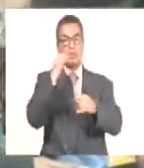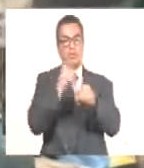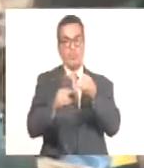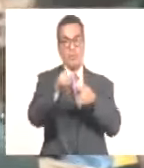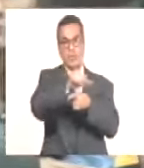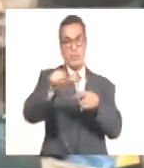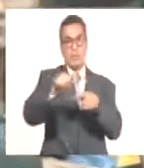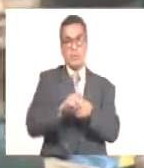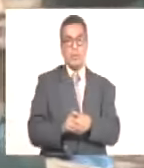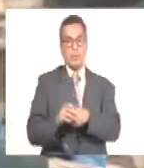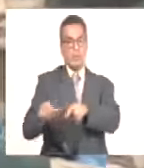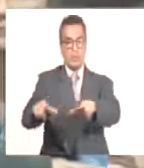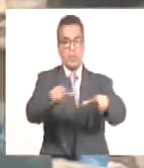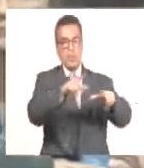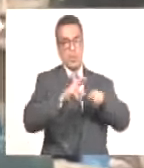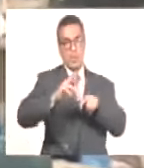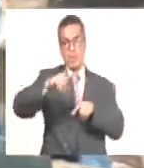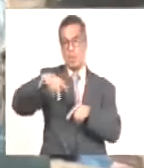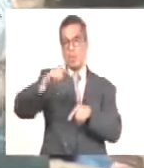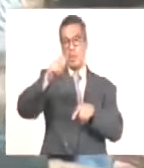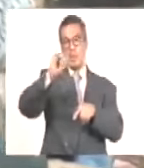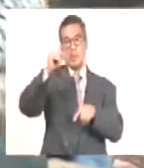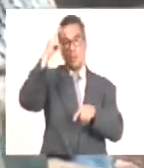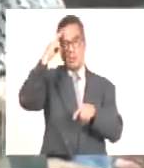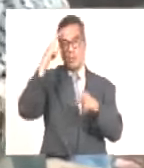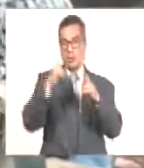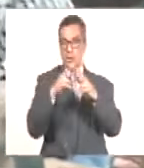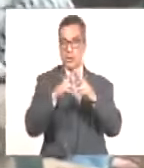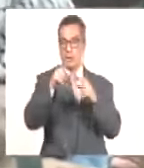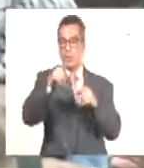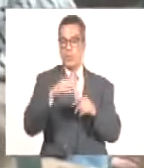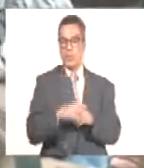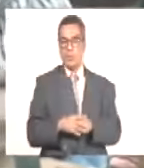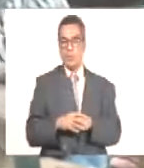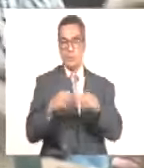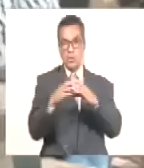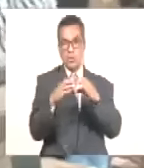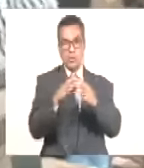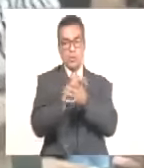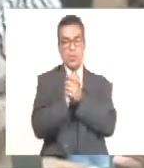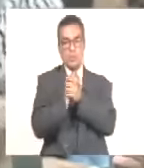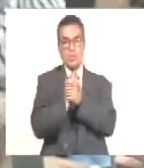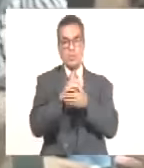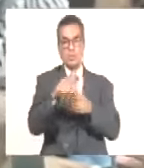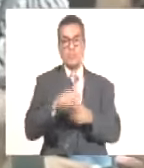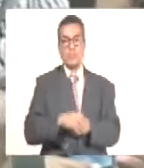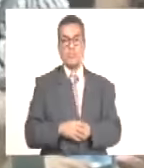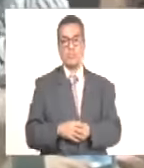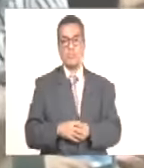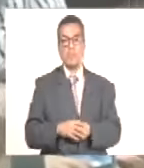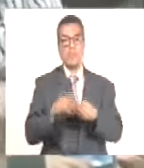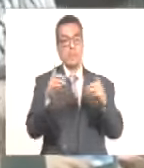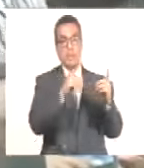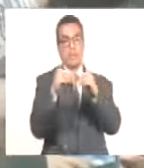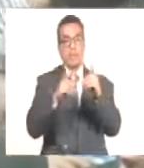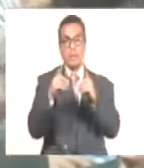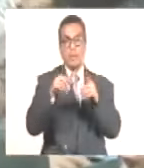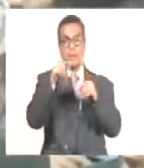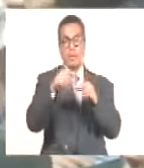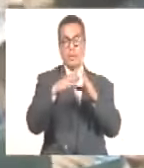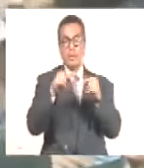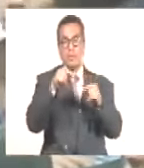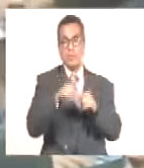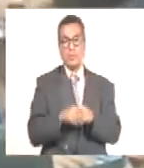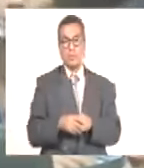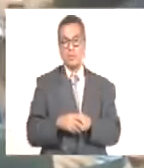de semana en territorio palestino que todos conocemos. Este grupo de amistad discutimos un pronunciamiento